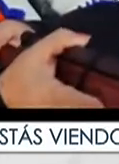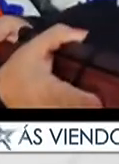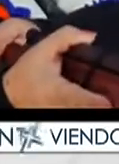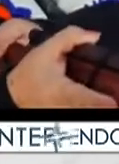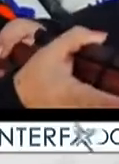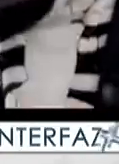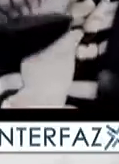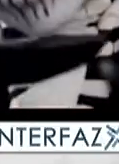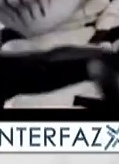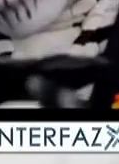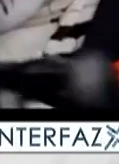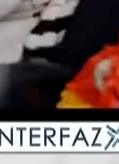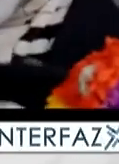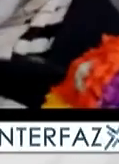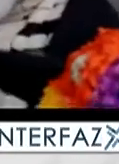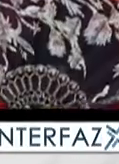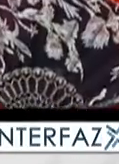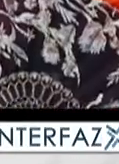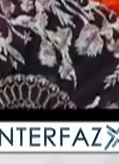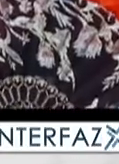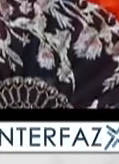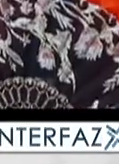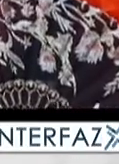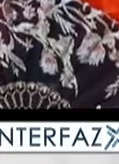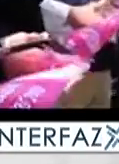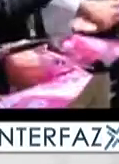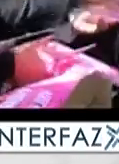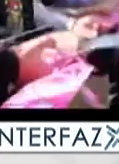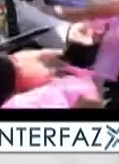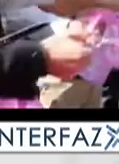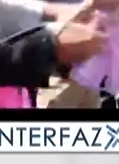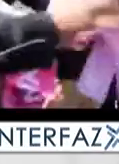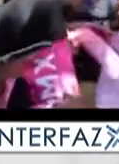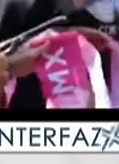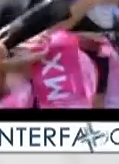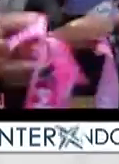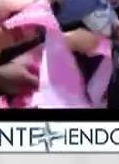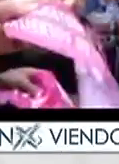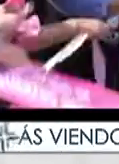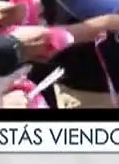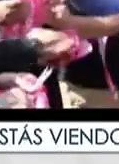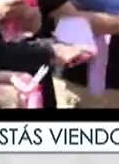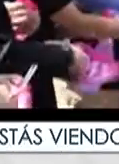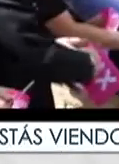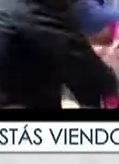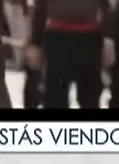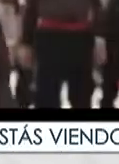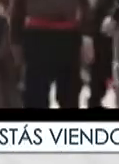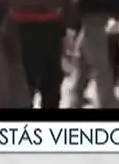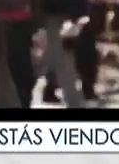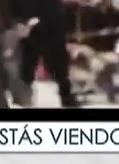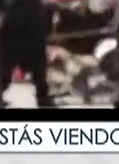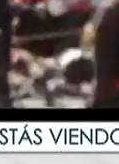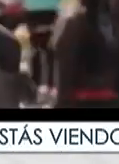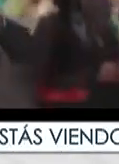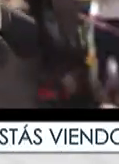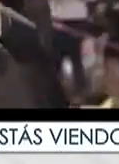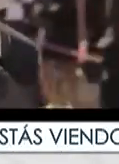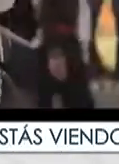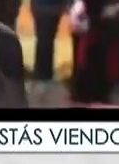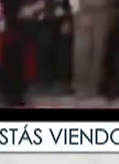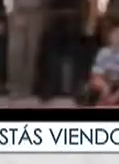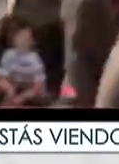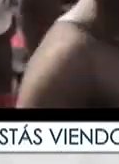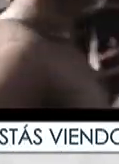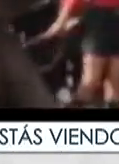start seeing jack-o'-lanterns and things, it makes me rather sad. I would rather not see that happening, because that's a totally different thing.